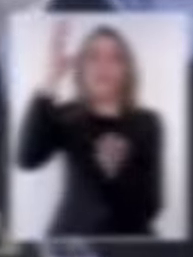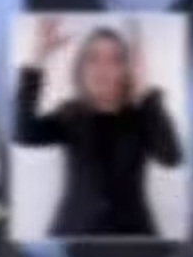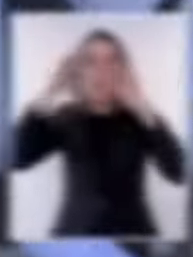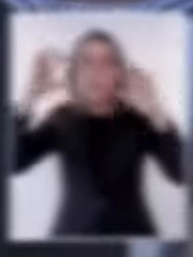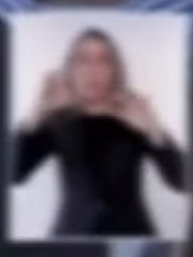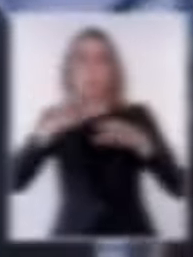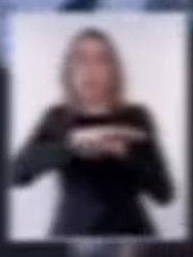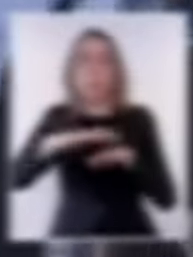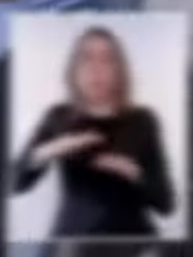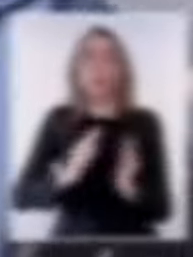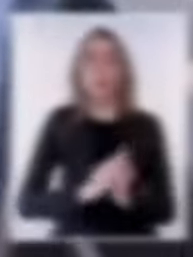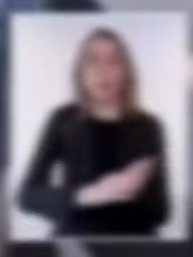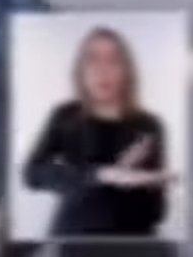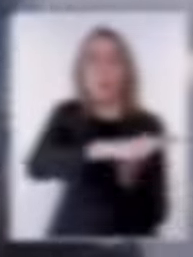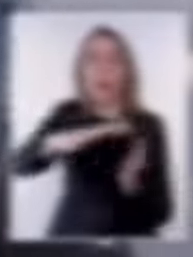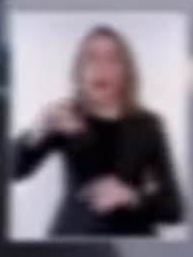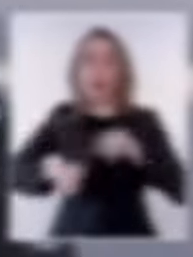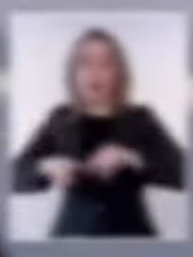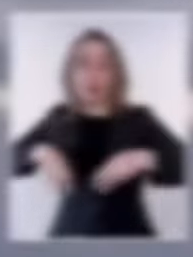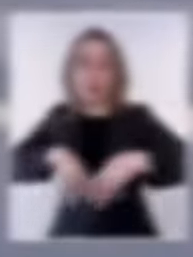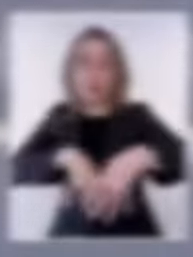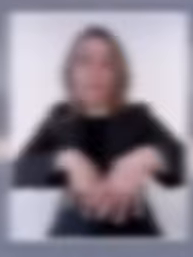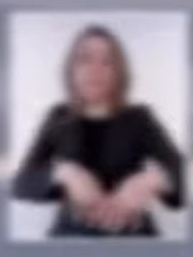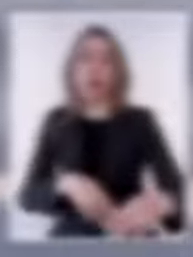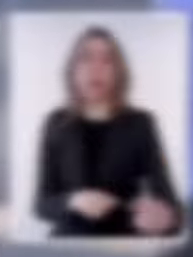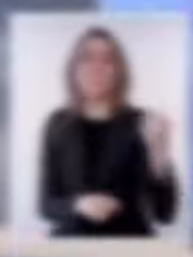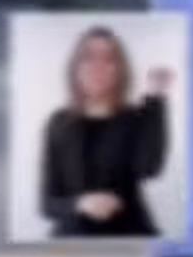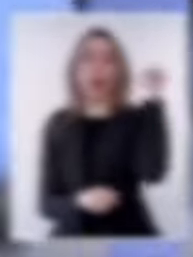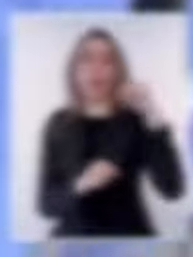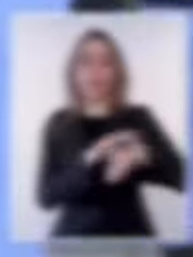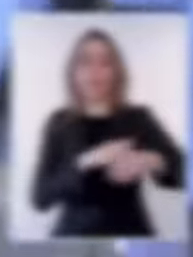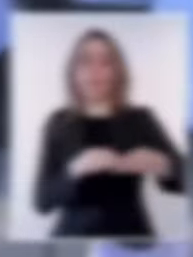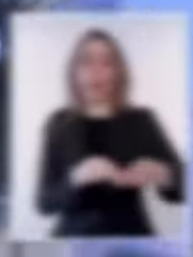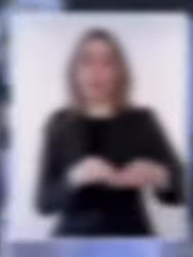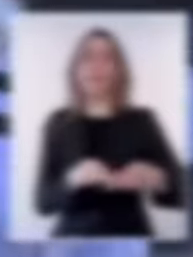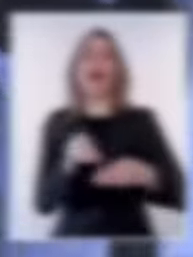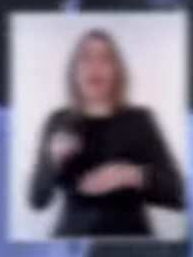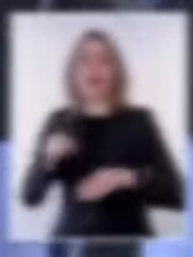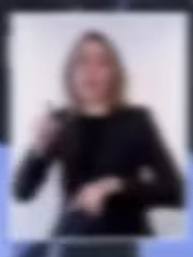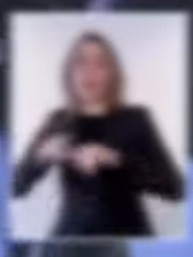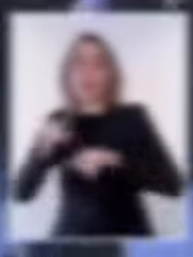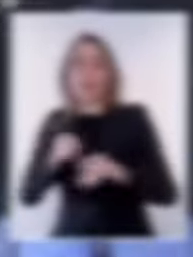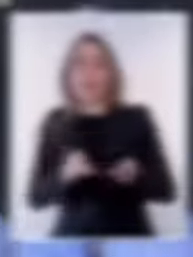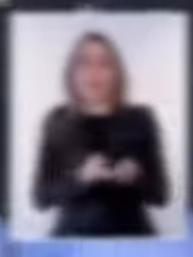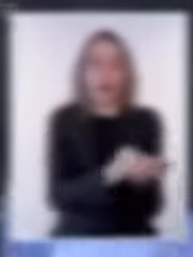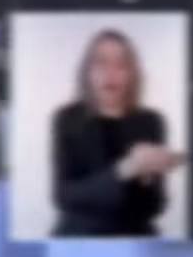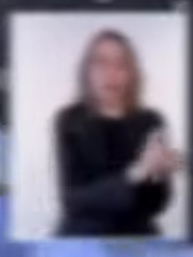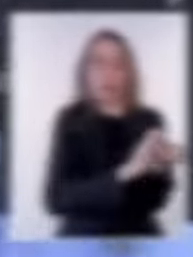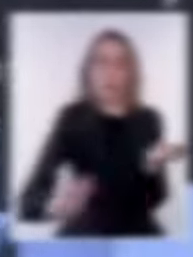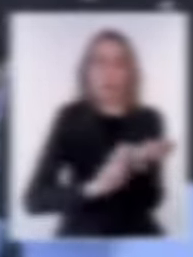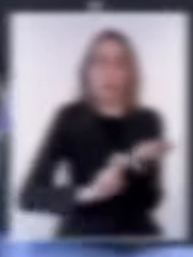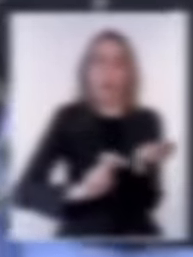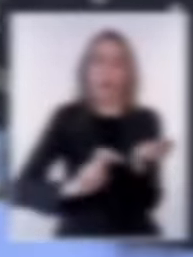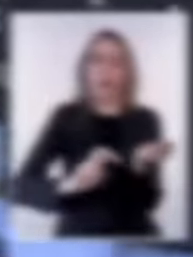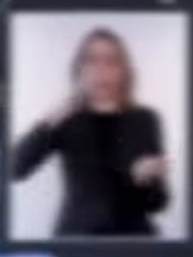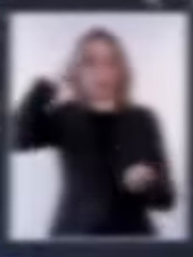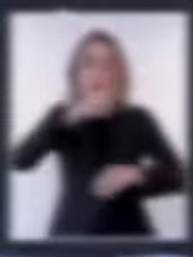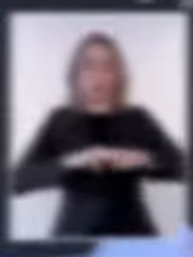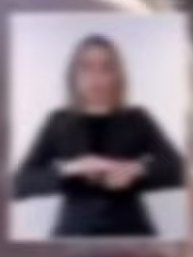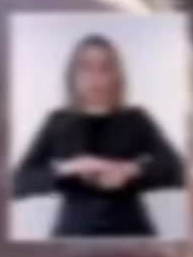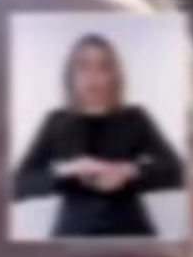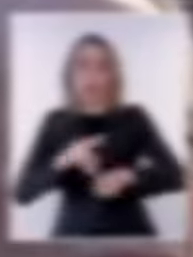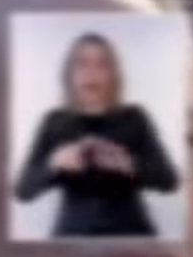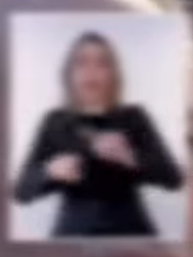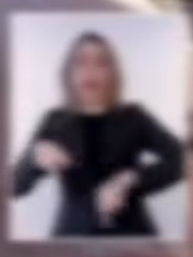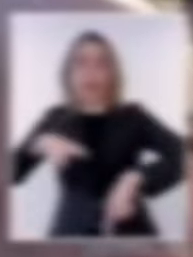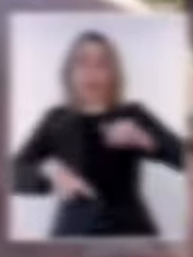y circunstancias, proyectando el poder naval desde los buques a tierra, allí donde los intereses de la nación lo